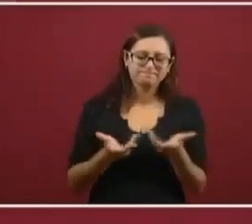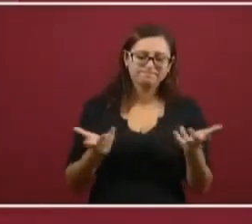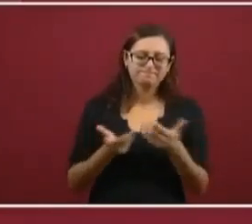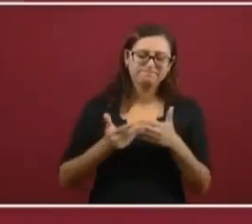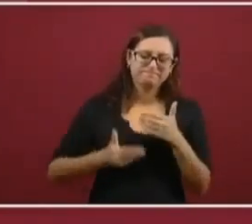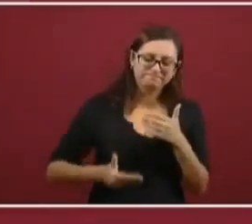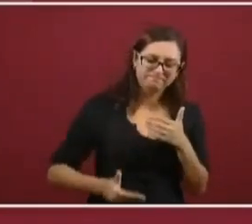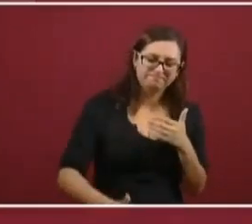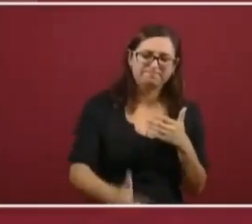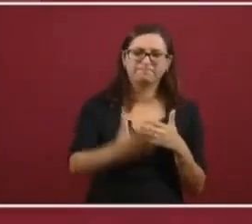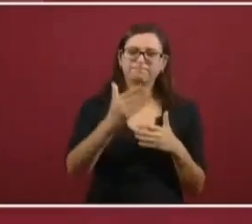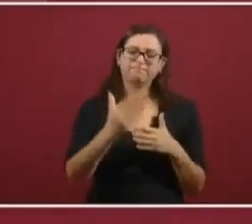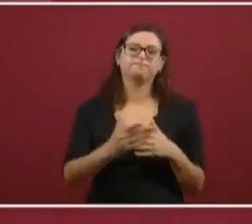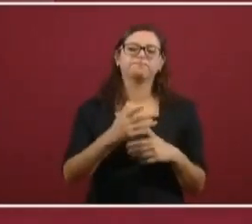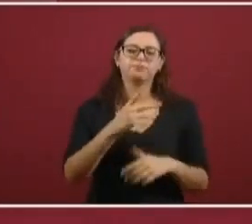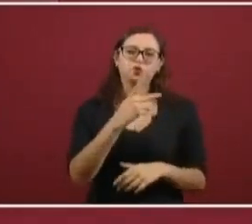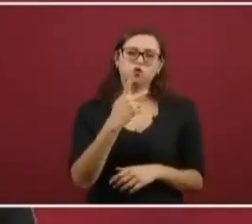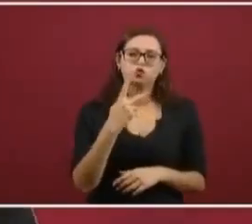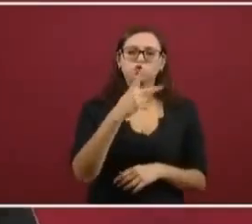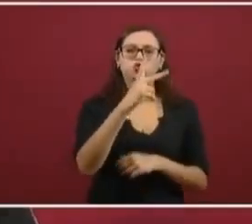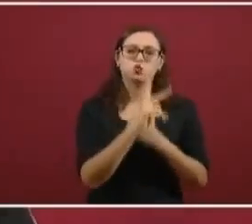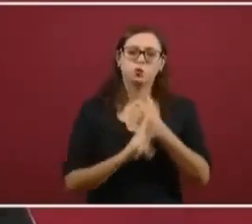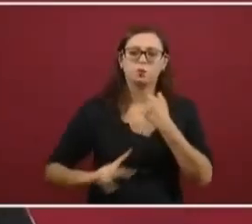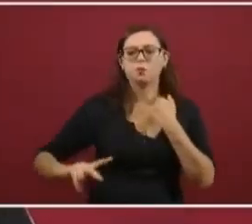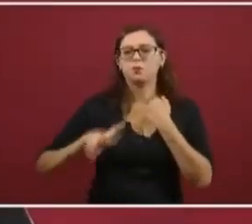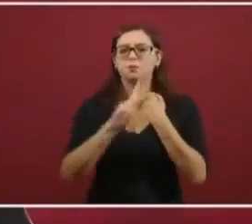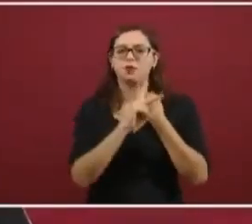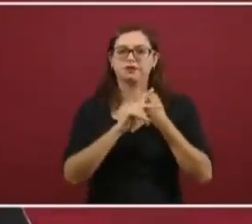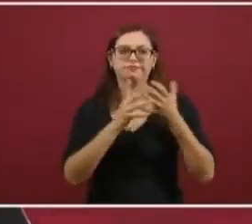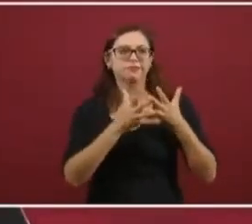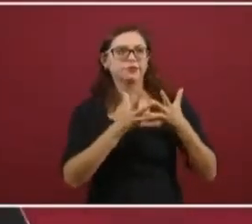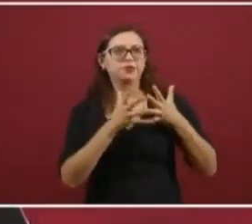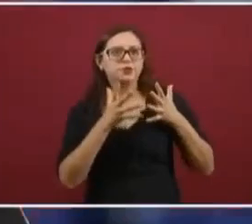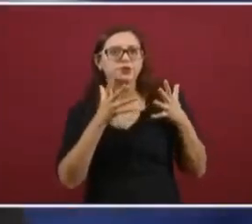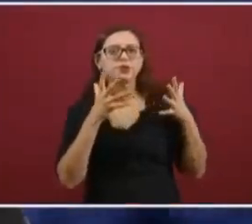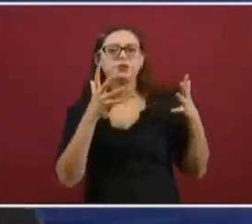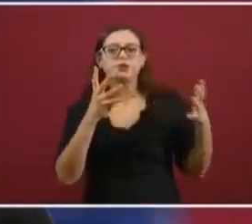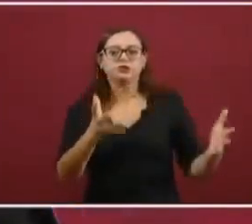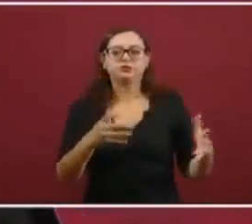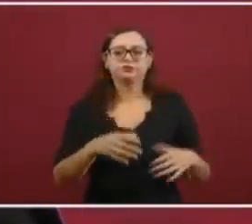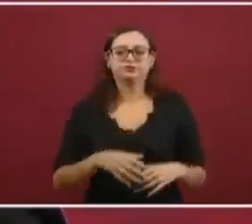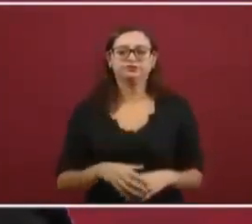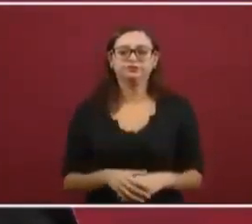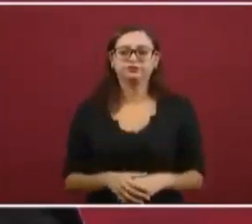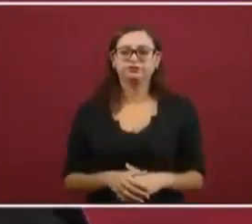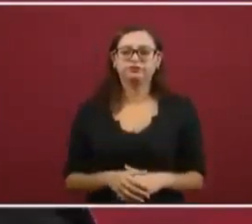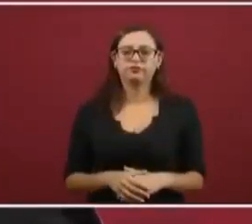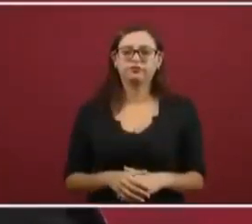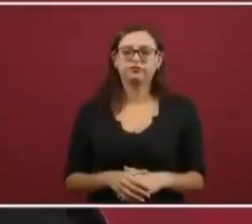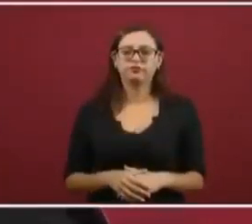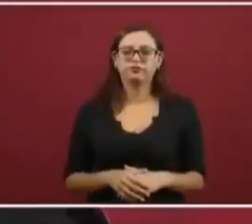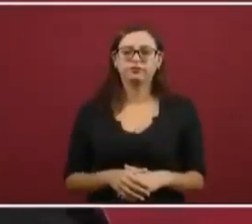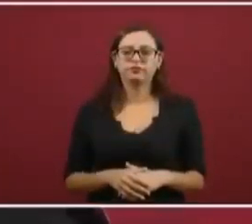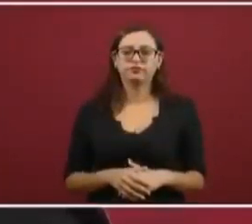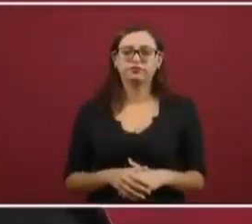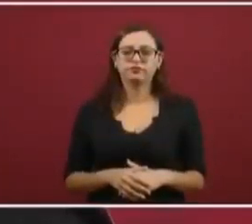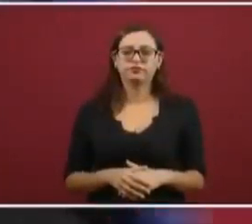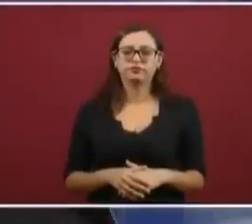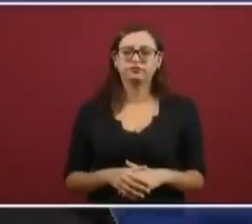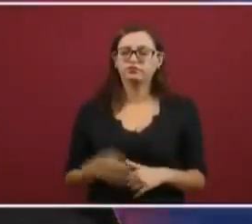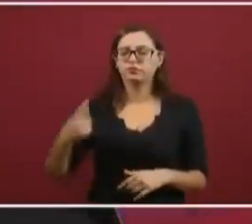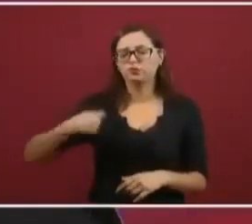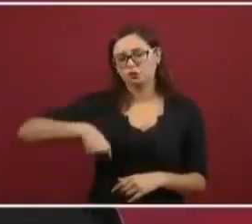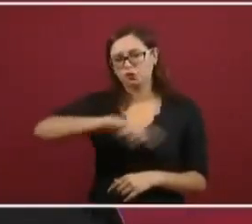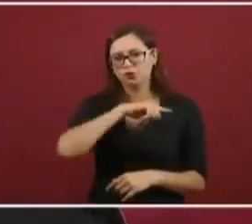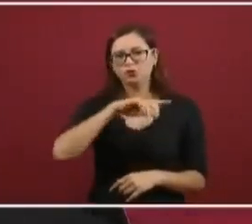esa gran nación con con la que deseamos tener